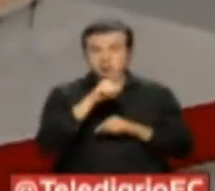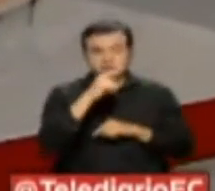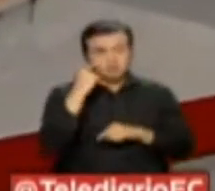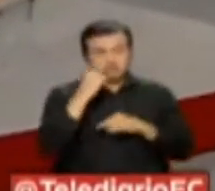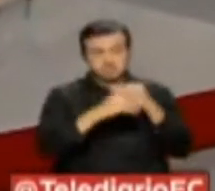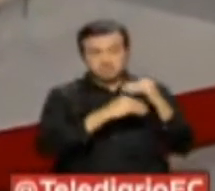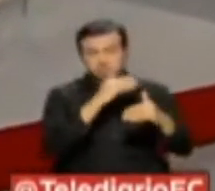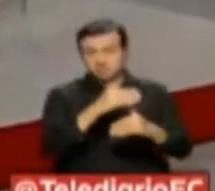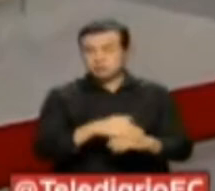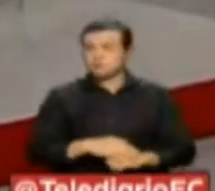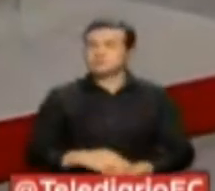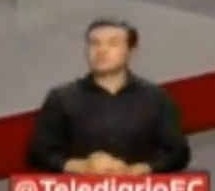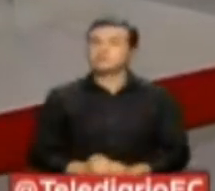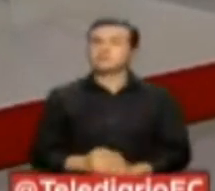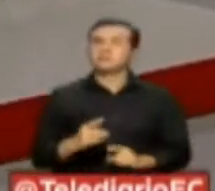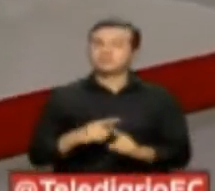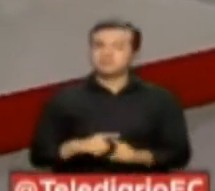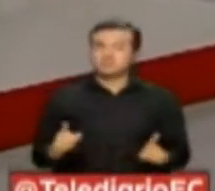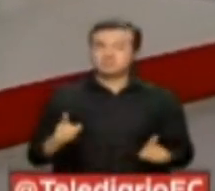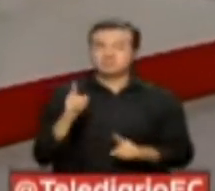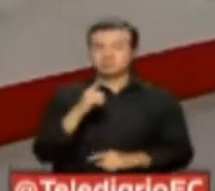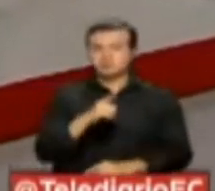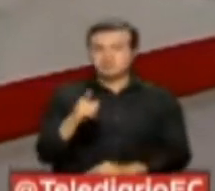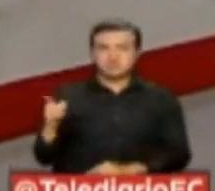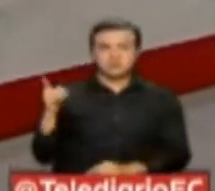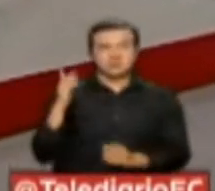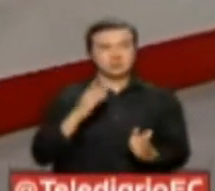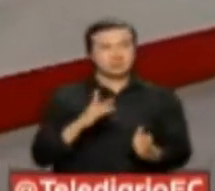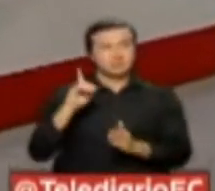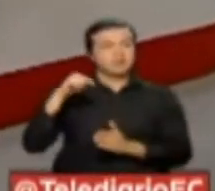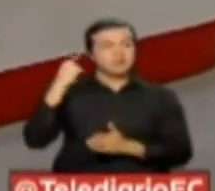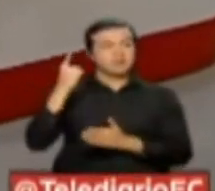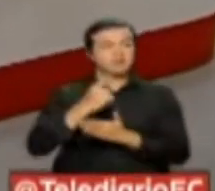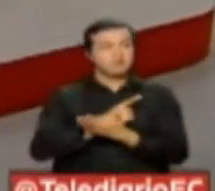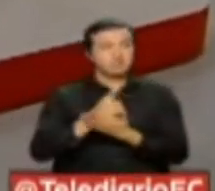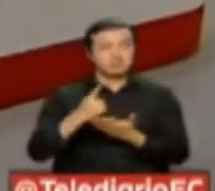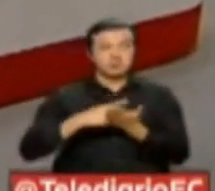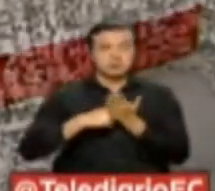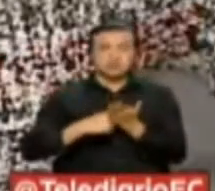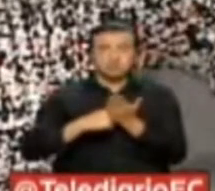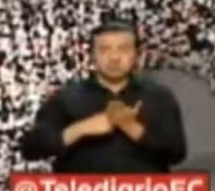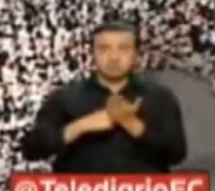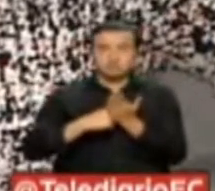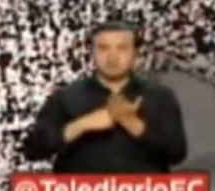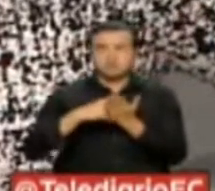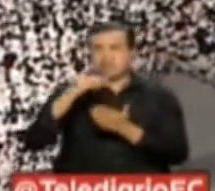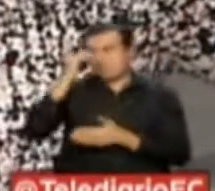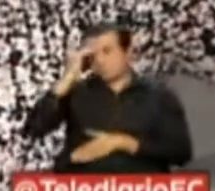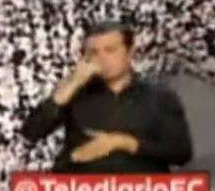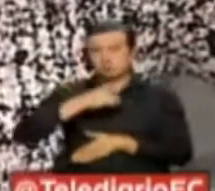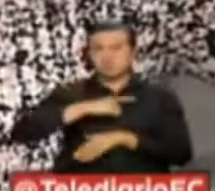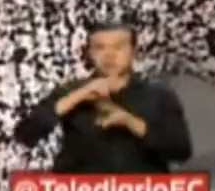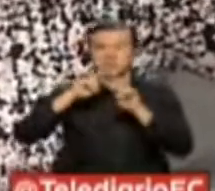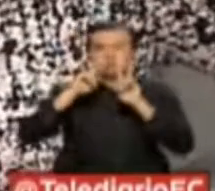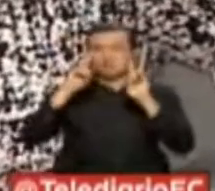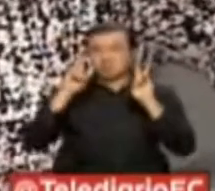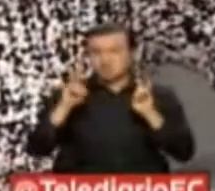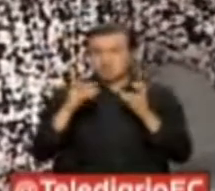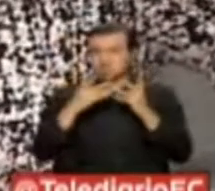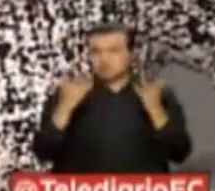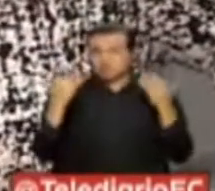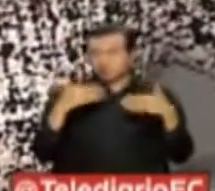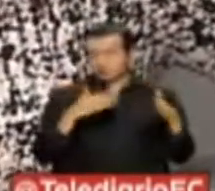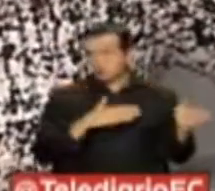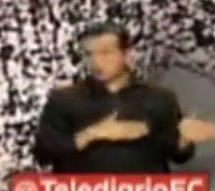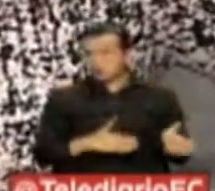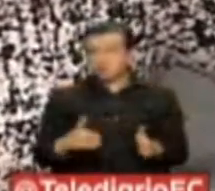procedido bueno en todo caso ustedes definirán la próxima semana en la sesión del pleno cuál va a ser la decisión respecto a las apelaciones que ya